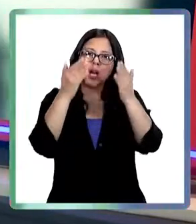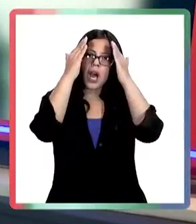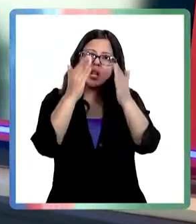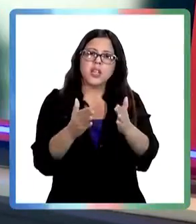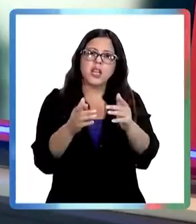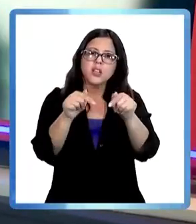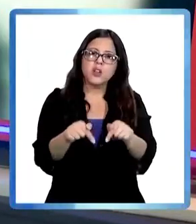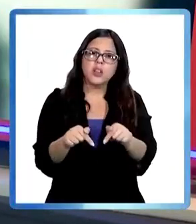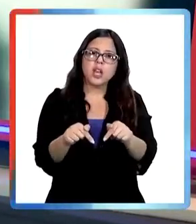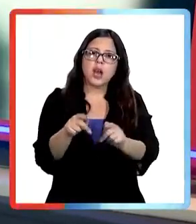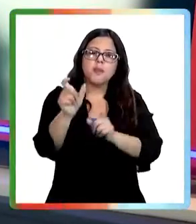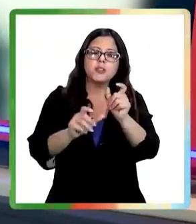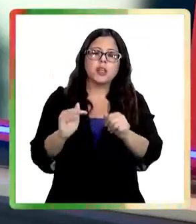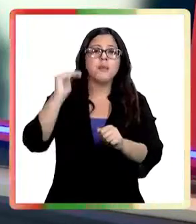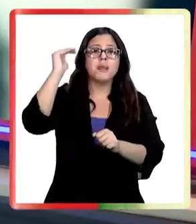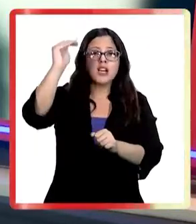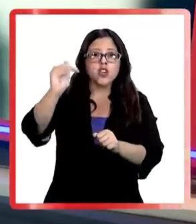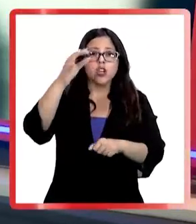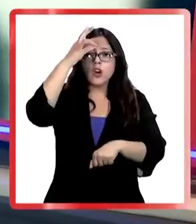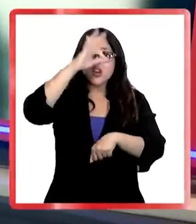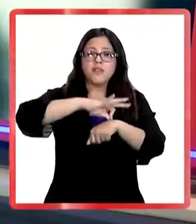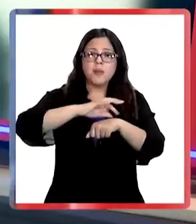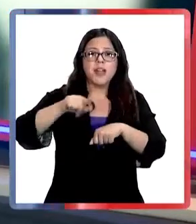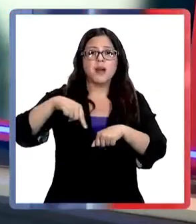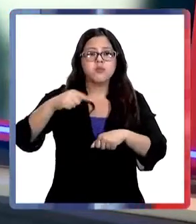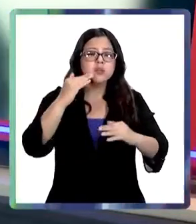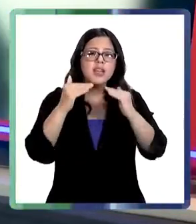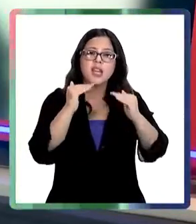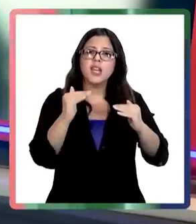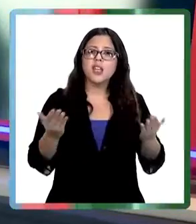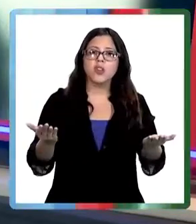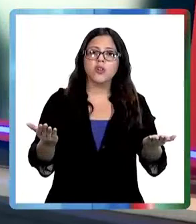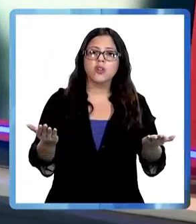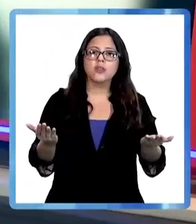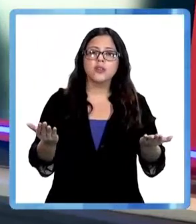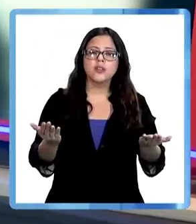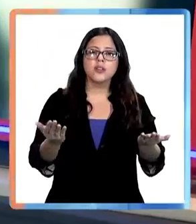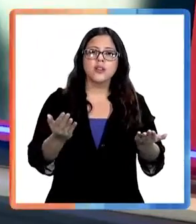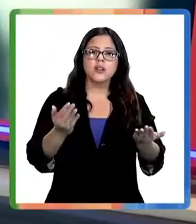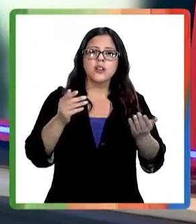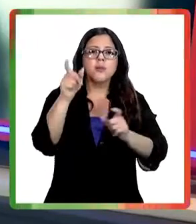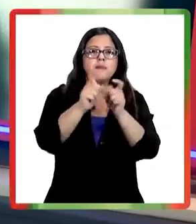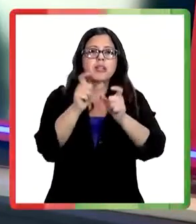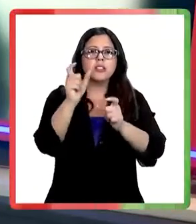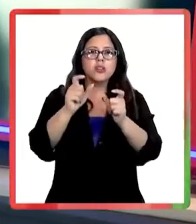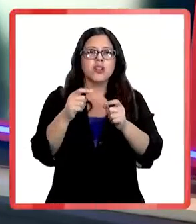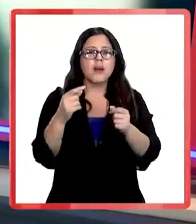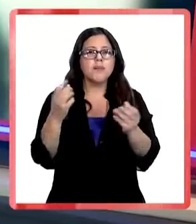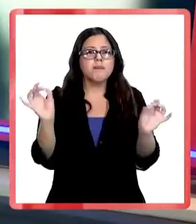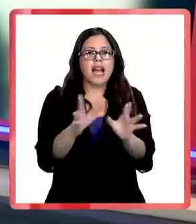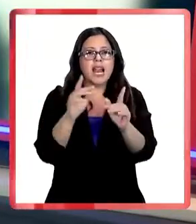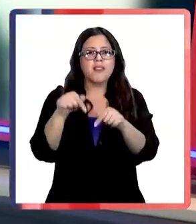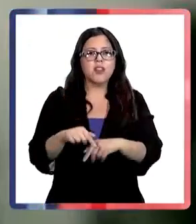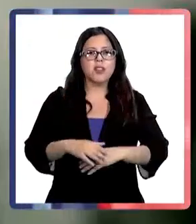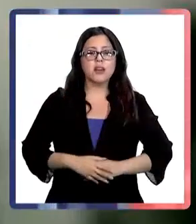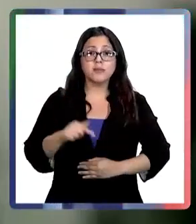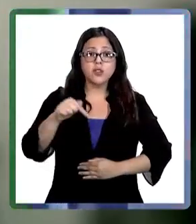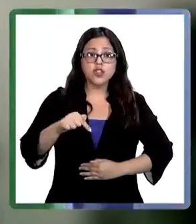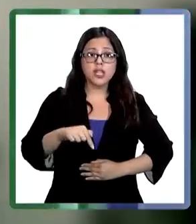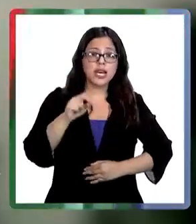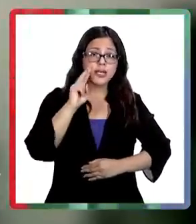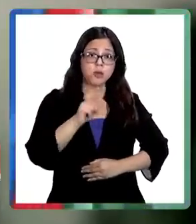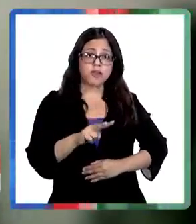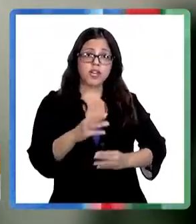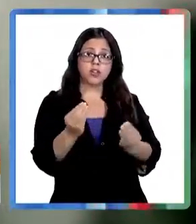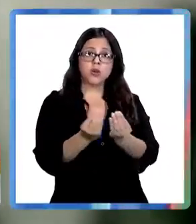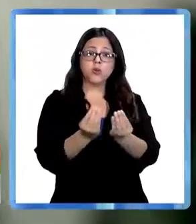los hospitales? ¿Personas mayores con enfermedades crónicas, niños? ¿Cuáles son los pacientes que llegan a agravarse más hoy? Estamos